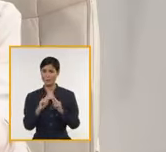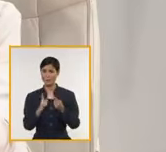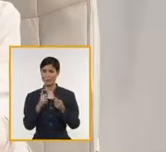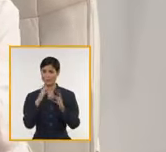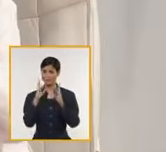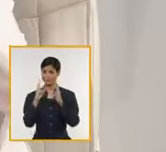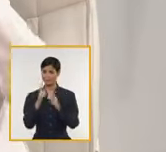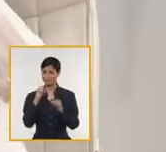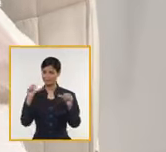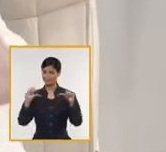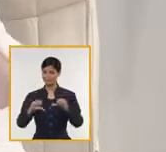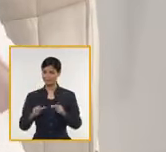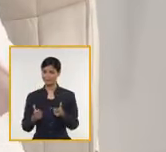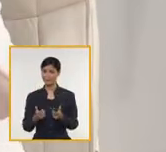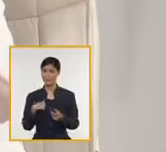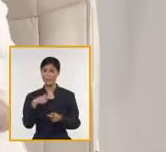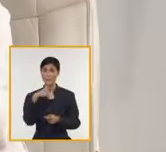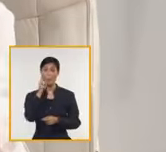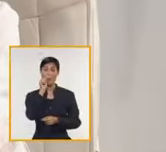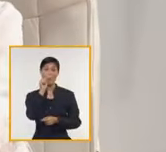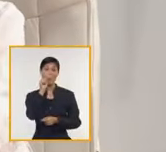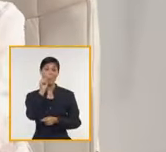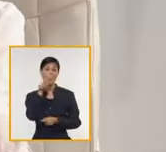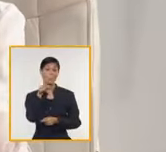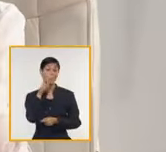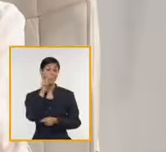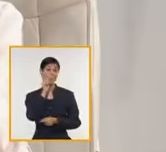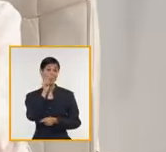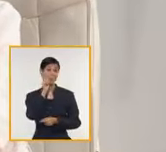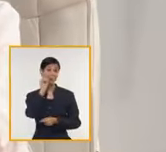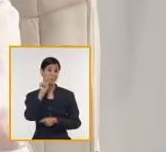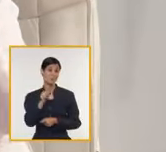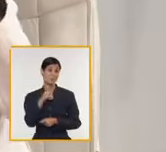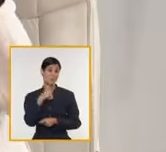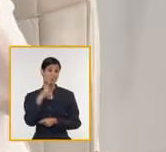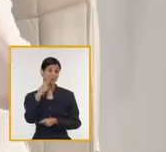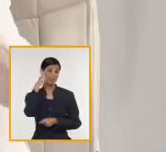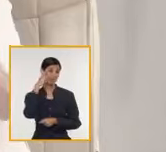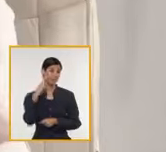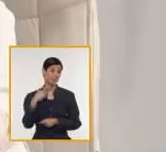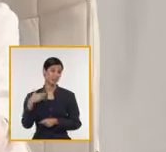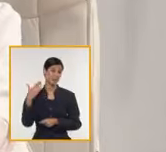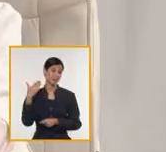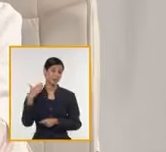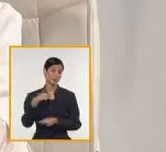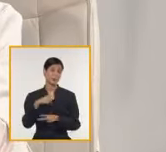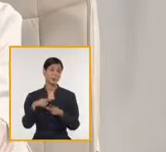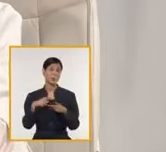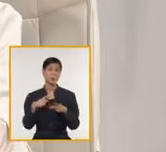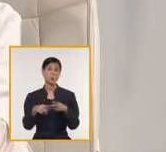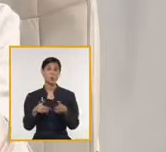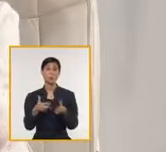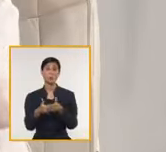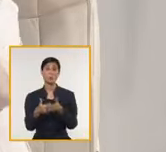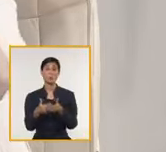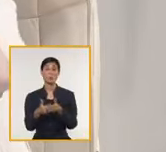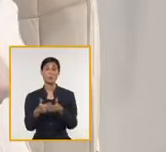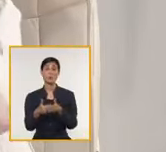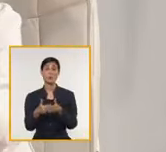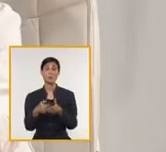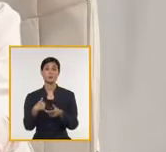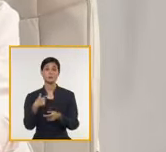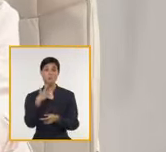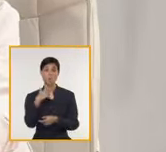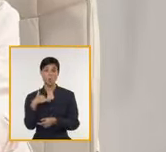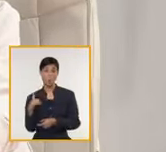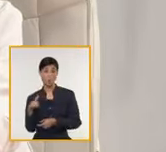Manfred Reyes Villa, un cadáver político, Samuel Doria Medina, un famoso empresario derechista. Desde que yo fui a Bolivia